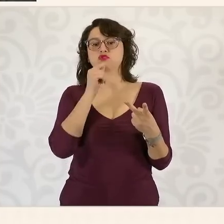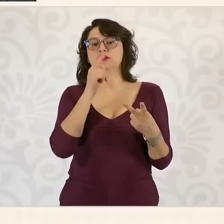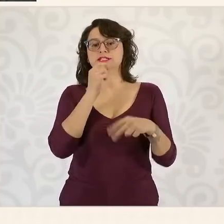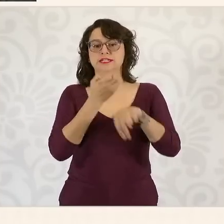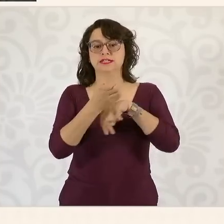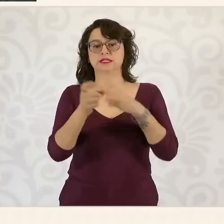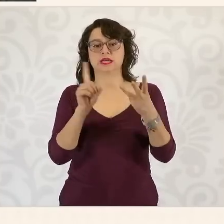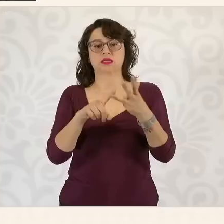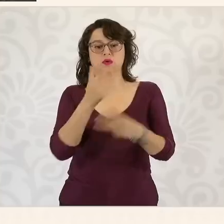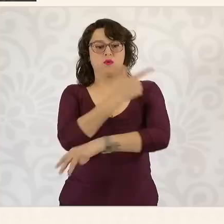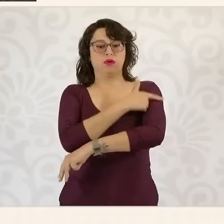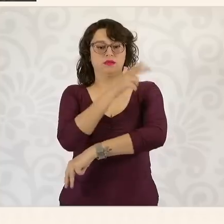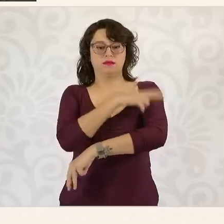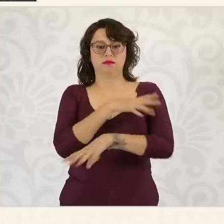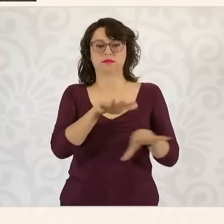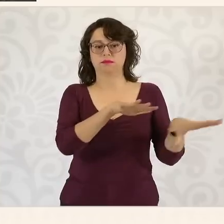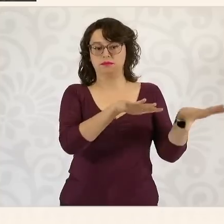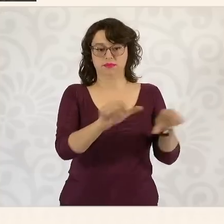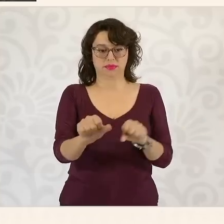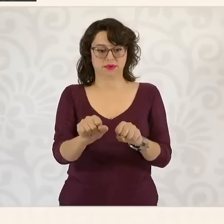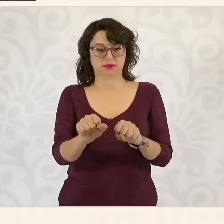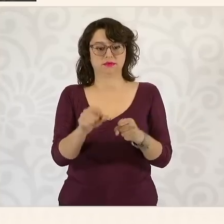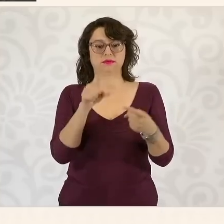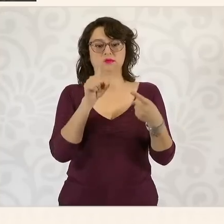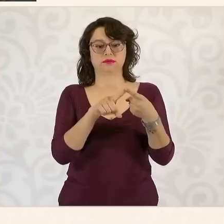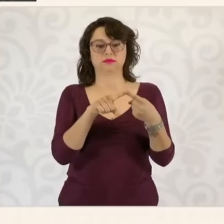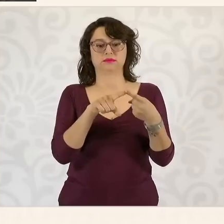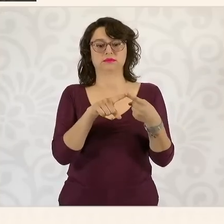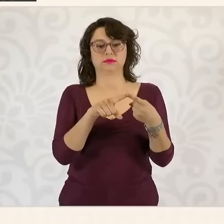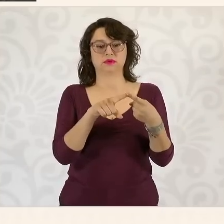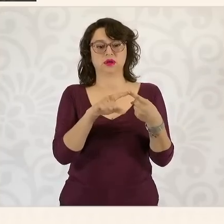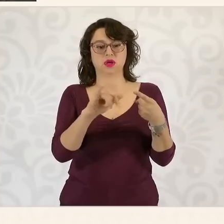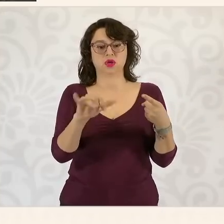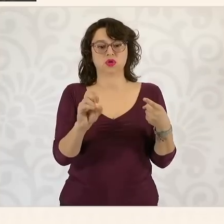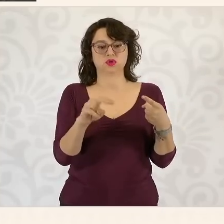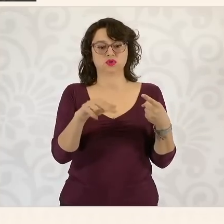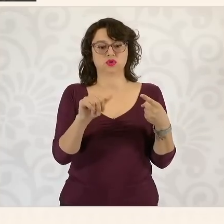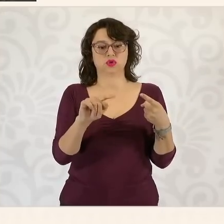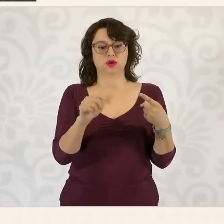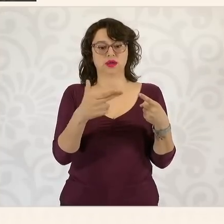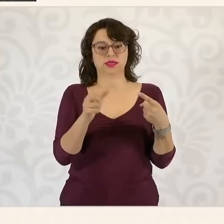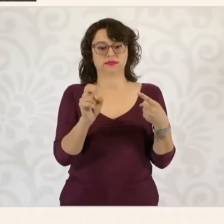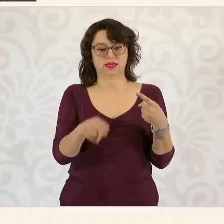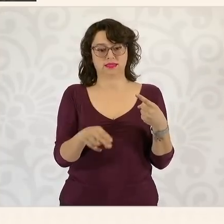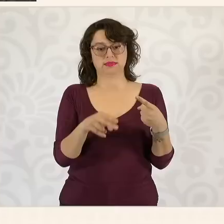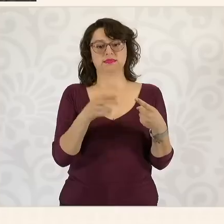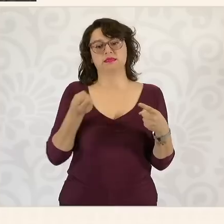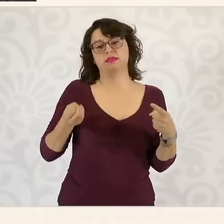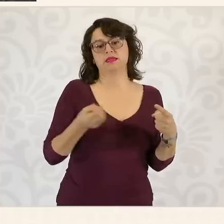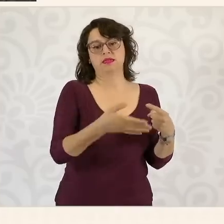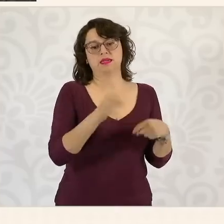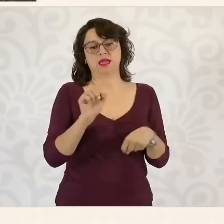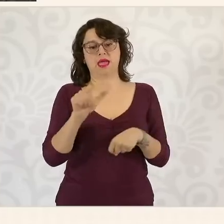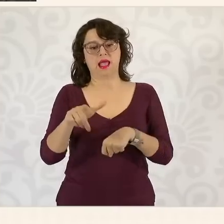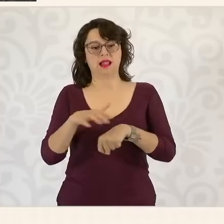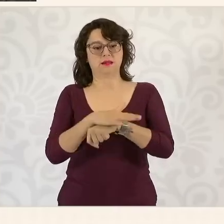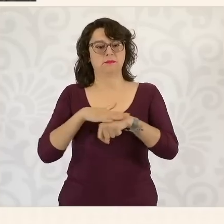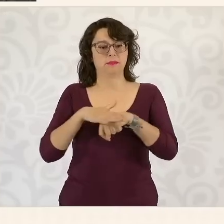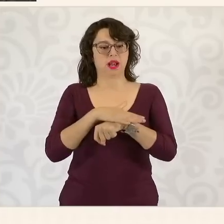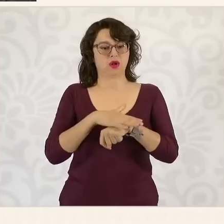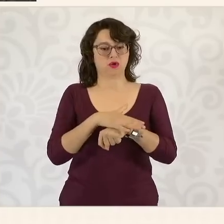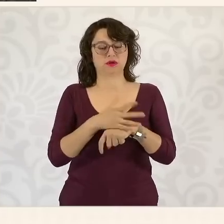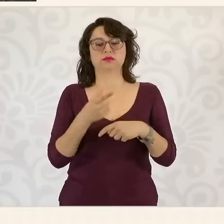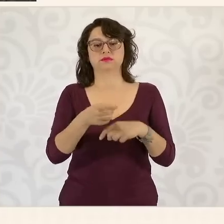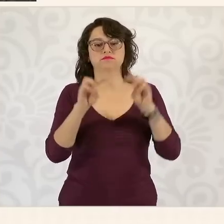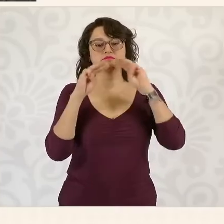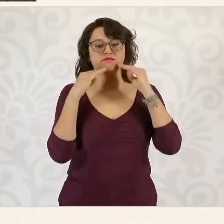aseguraron diversas dosis de droga. Entre los detenidos se identificó a Jonathan Enrique N., alias El Pelón, líder de la organización delictiva local